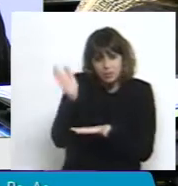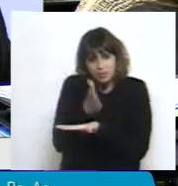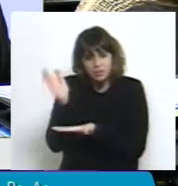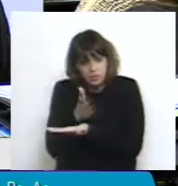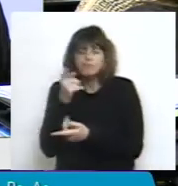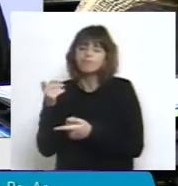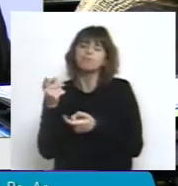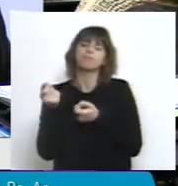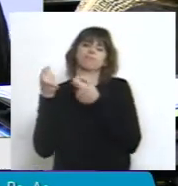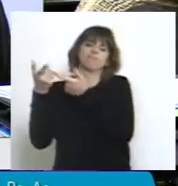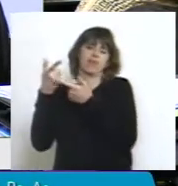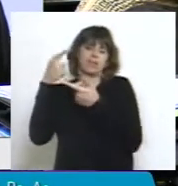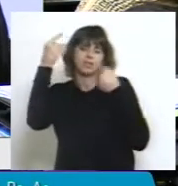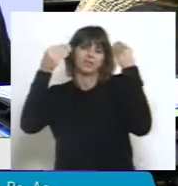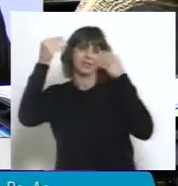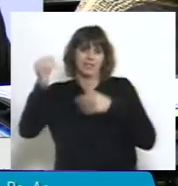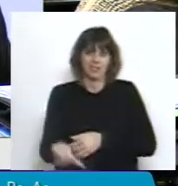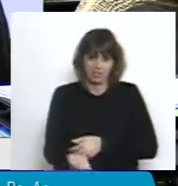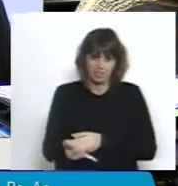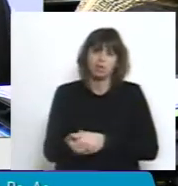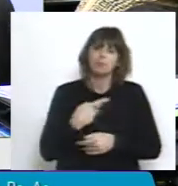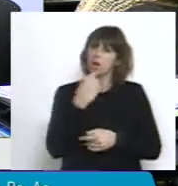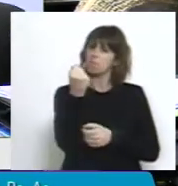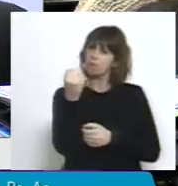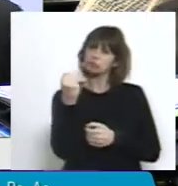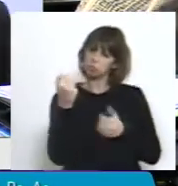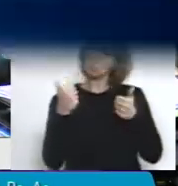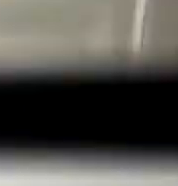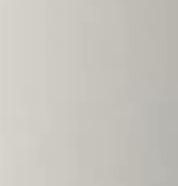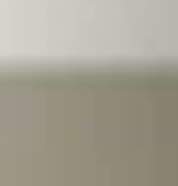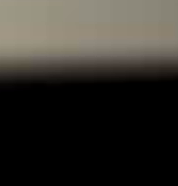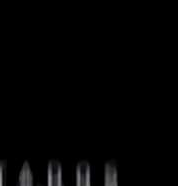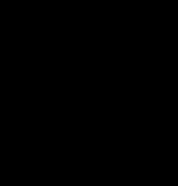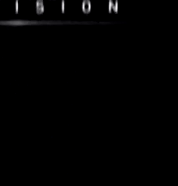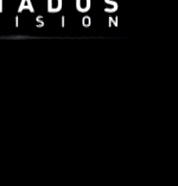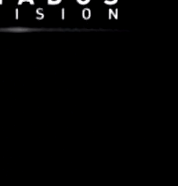diversificada y los pesos no sirvieran para comprar muchas cosas. Gracias, Presidenta.